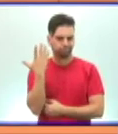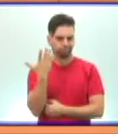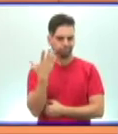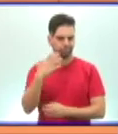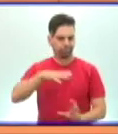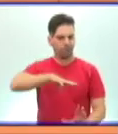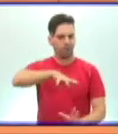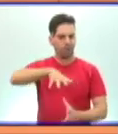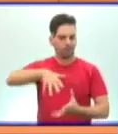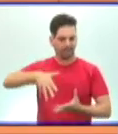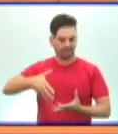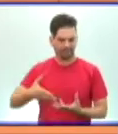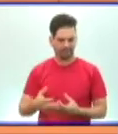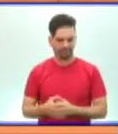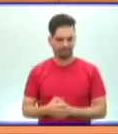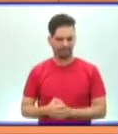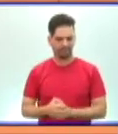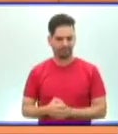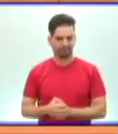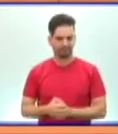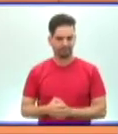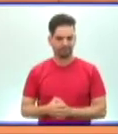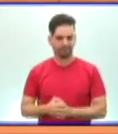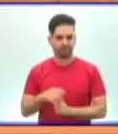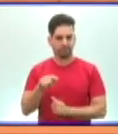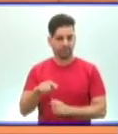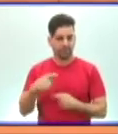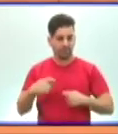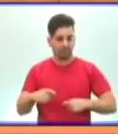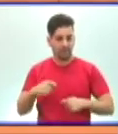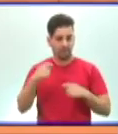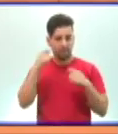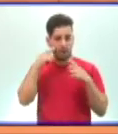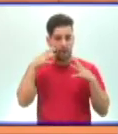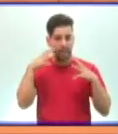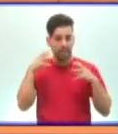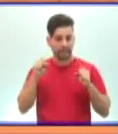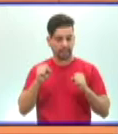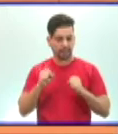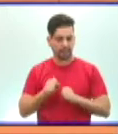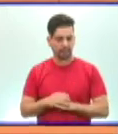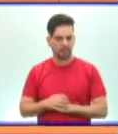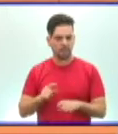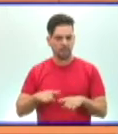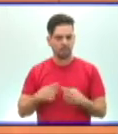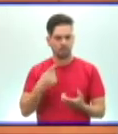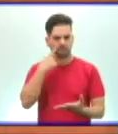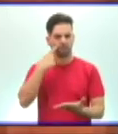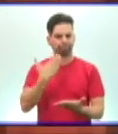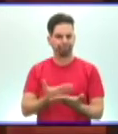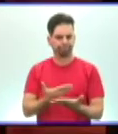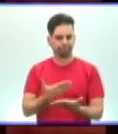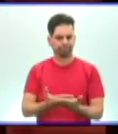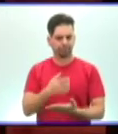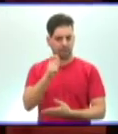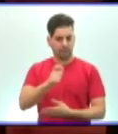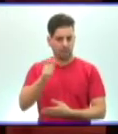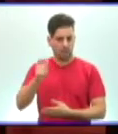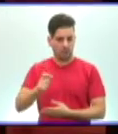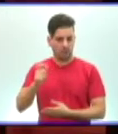alguna es importante entenderlo porque manifiesta cómo hemos, con nuestro actuar